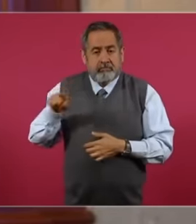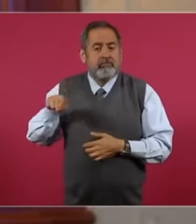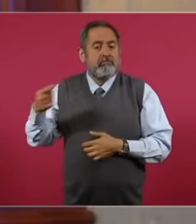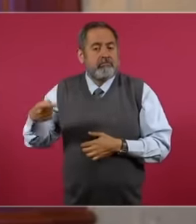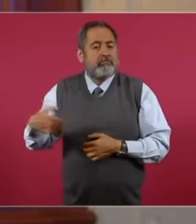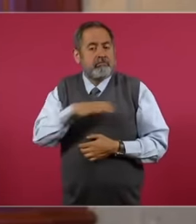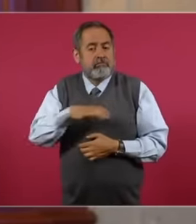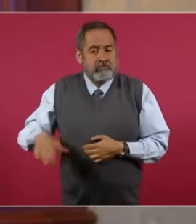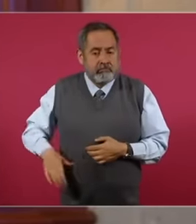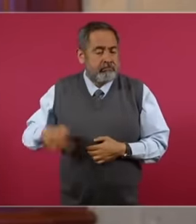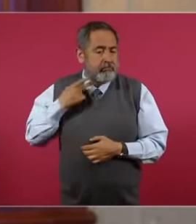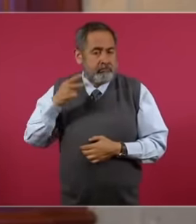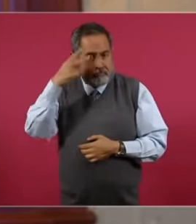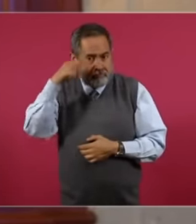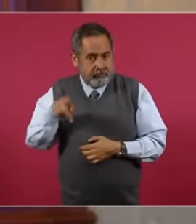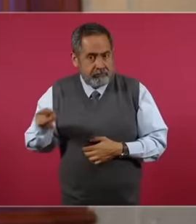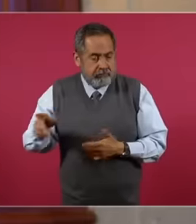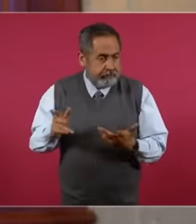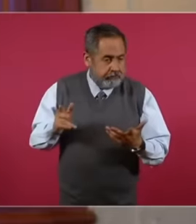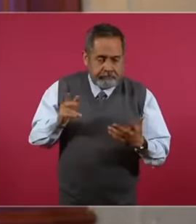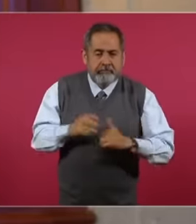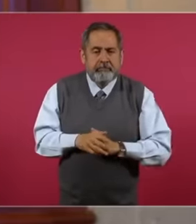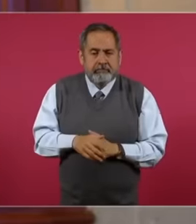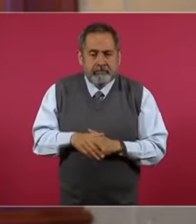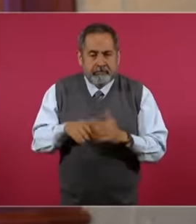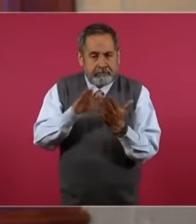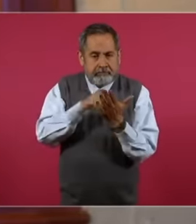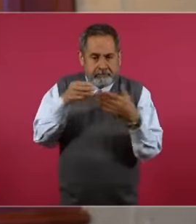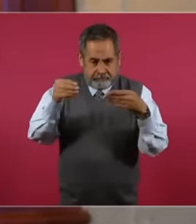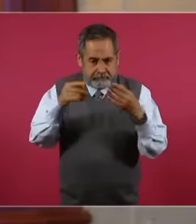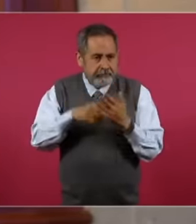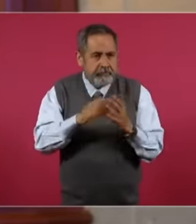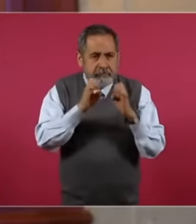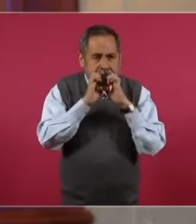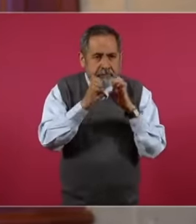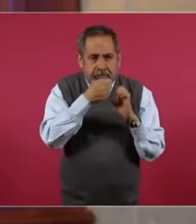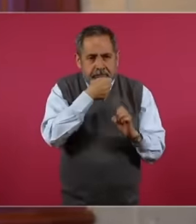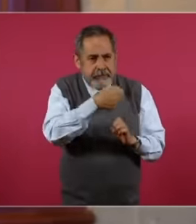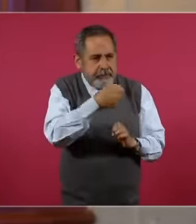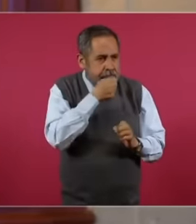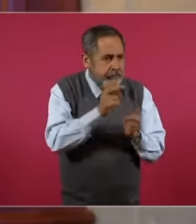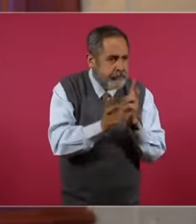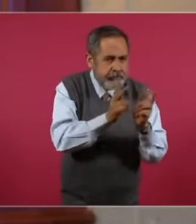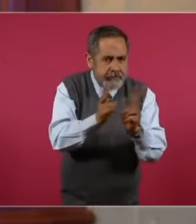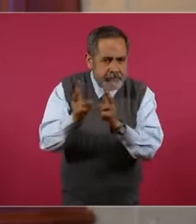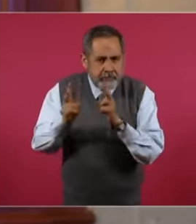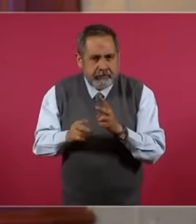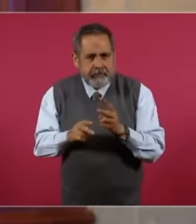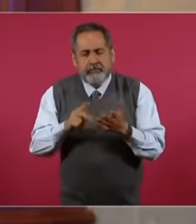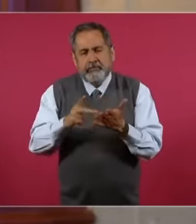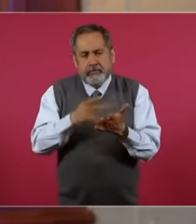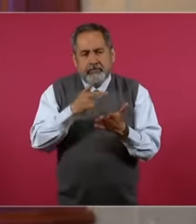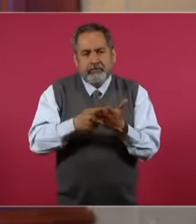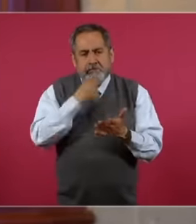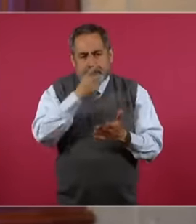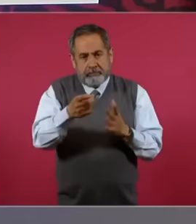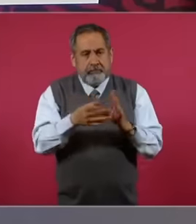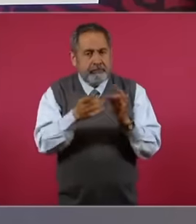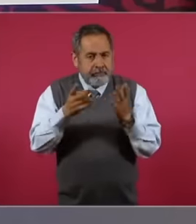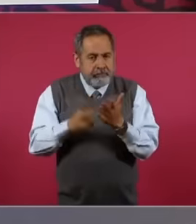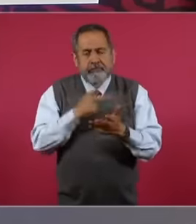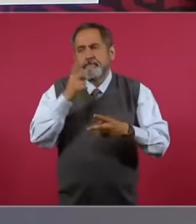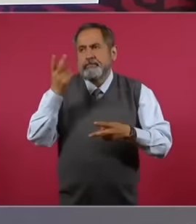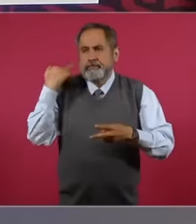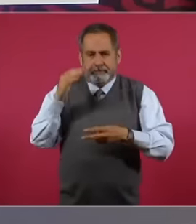candidato político de México. Los documentos y entrevistas que también reiteran lo que ya reportamos